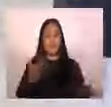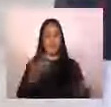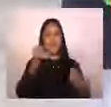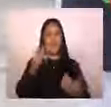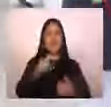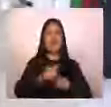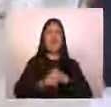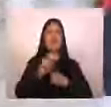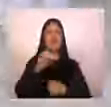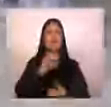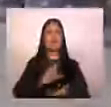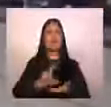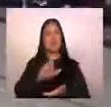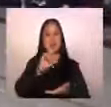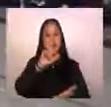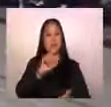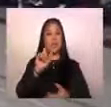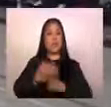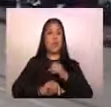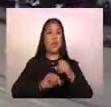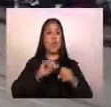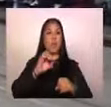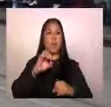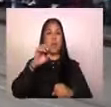al Francisco Pensotti.